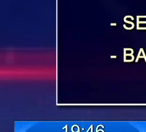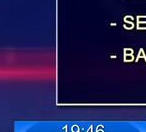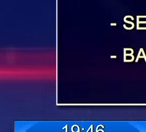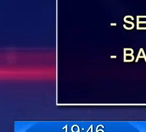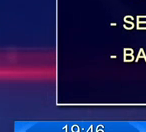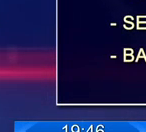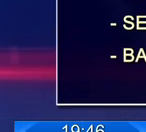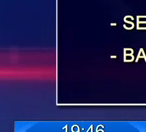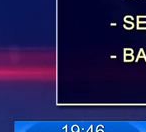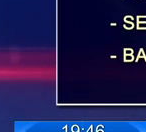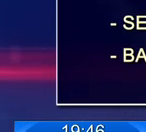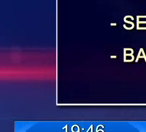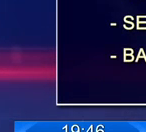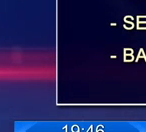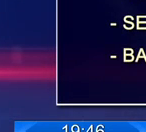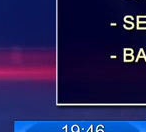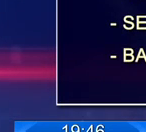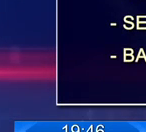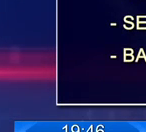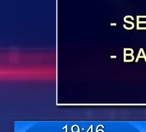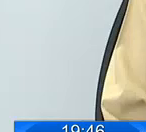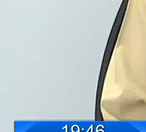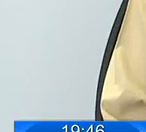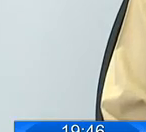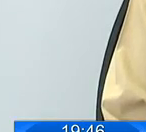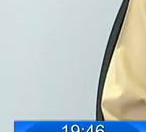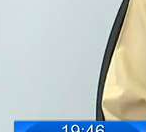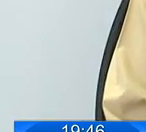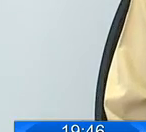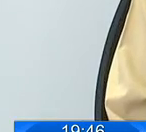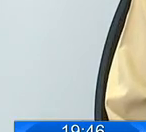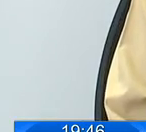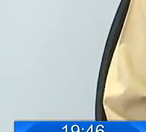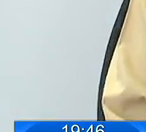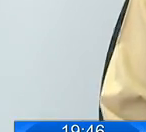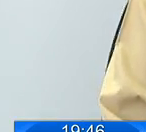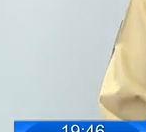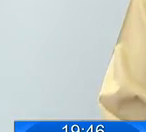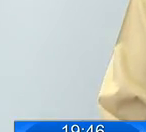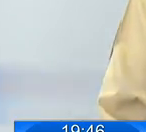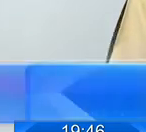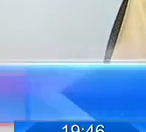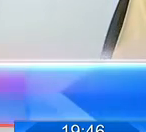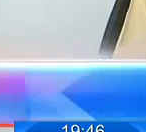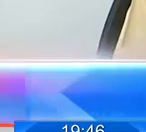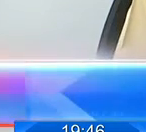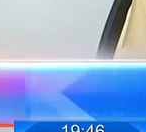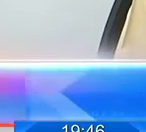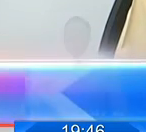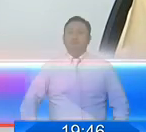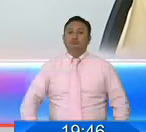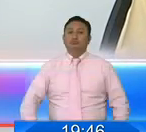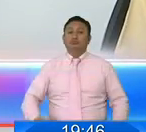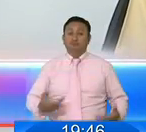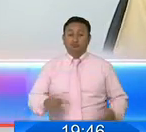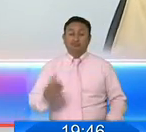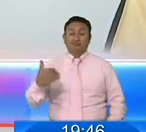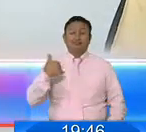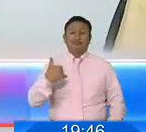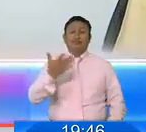sector turubamba y el barrio halcón de uno y adicionalmente vamos a tener unos 18 tanqueros